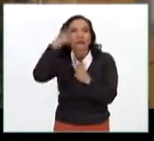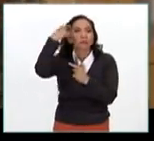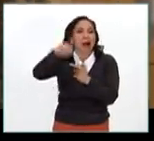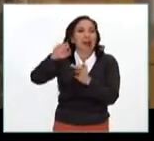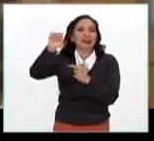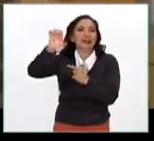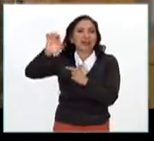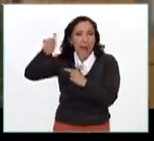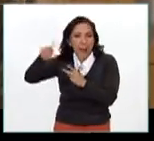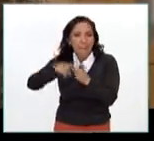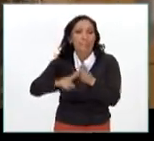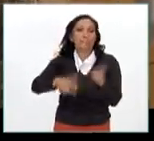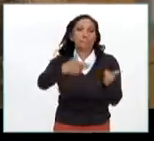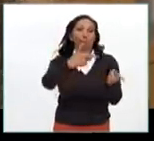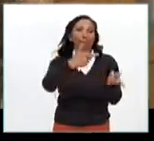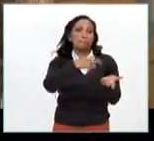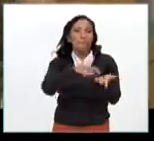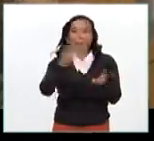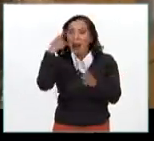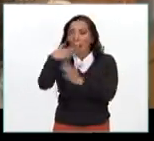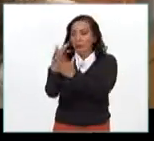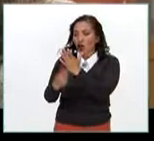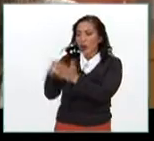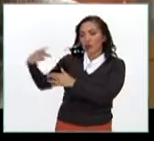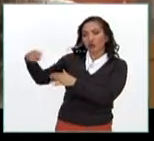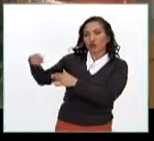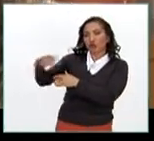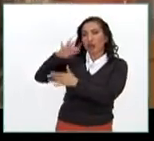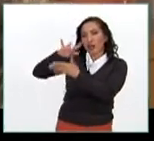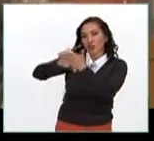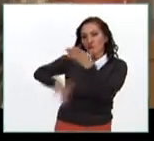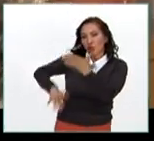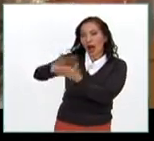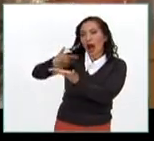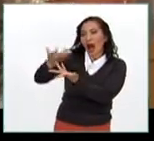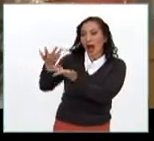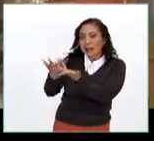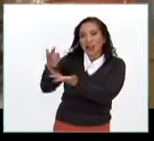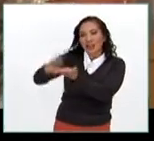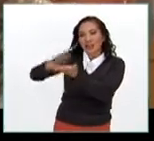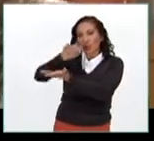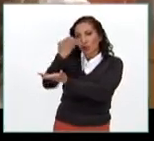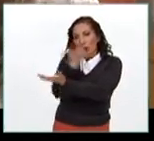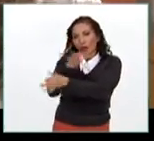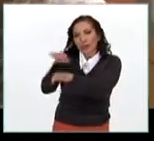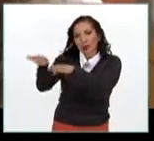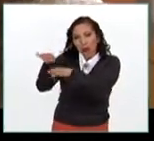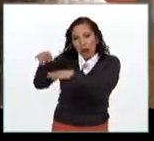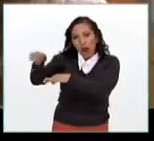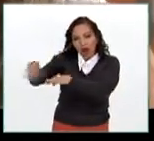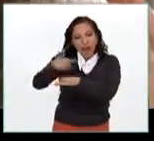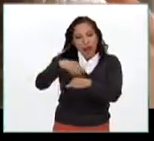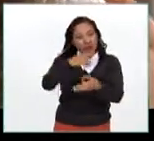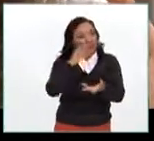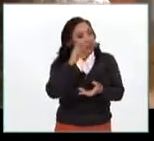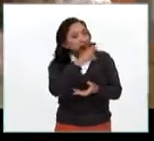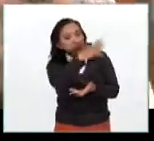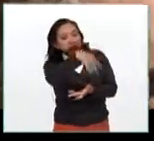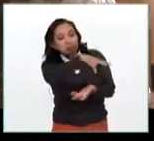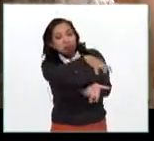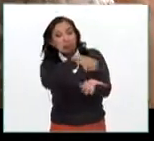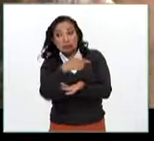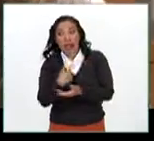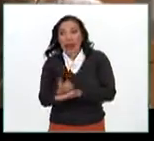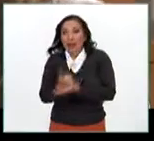para la Secretaría, ¿no? Para los programas de lectura de las escuelas, ¿no? Eso ha sido